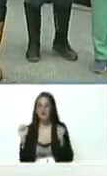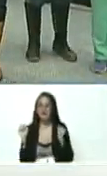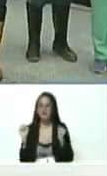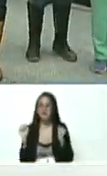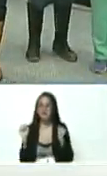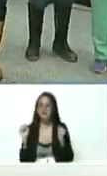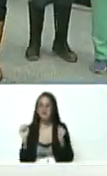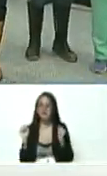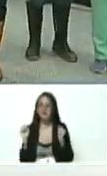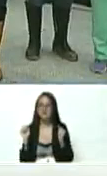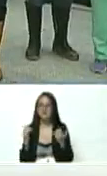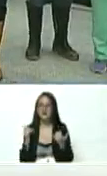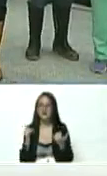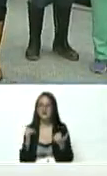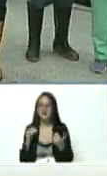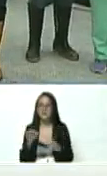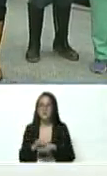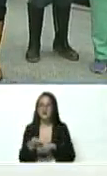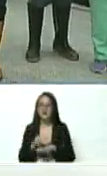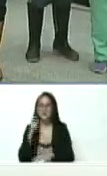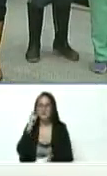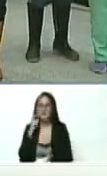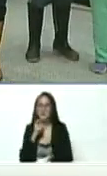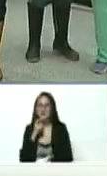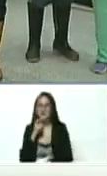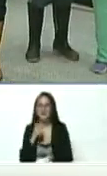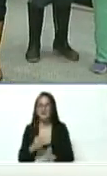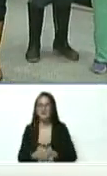la parroquia Lagunillas, municipio Sucre.